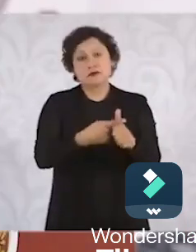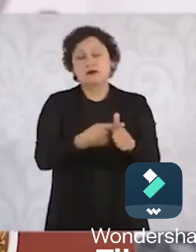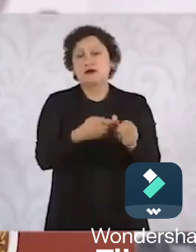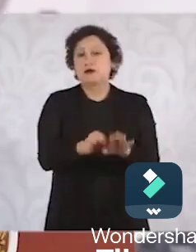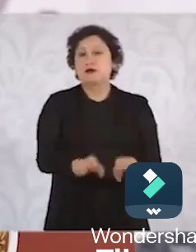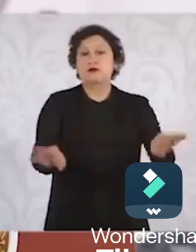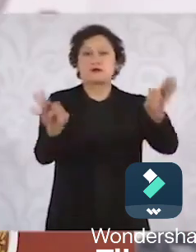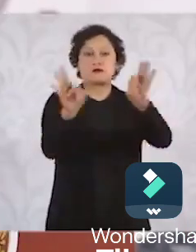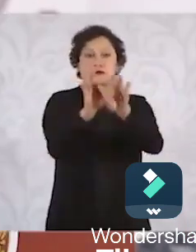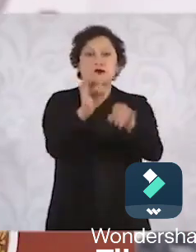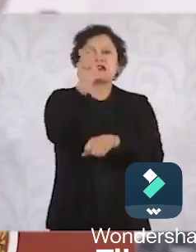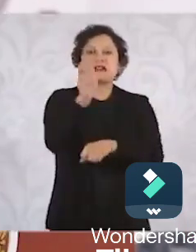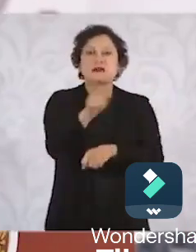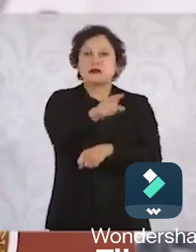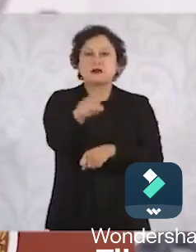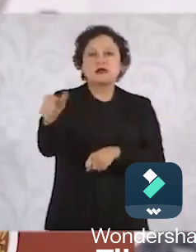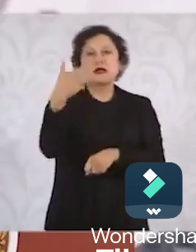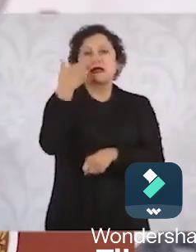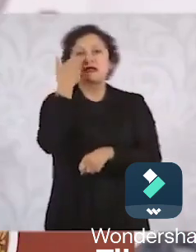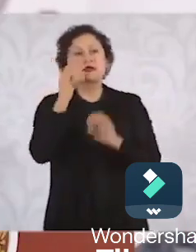no va a regresar la guerra contra el narco